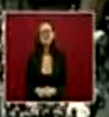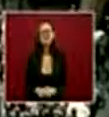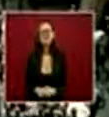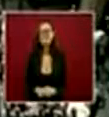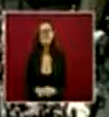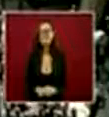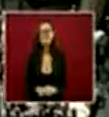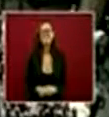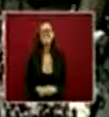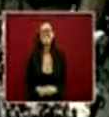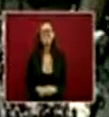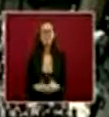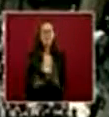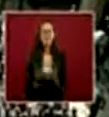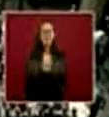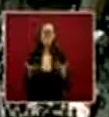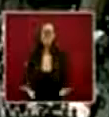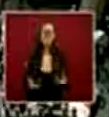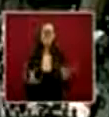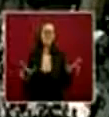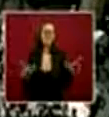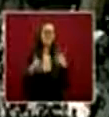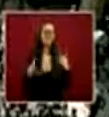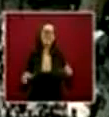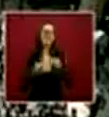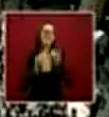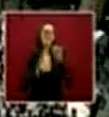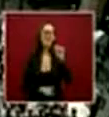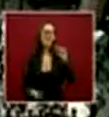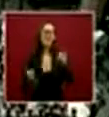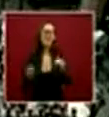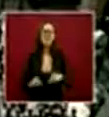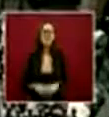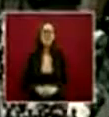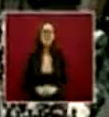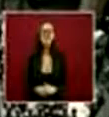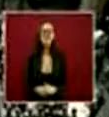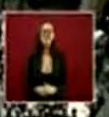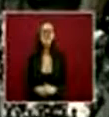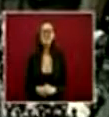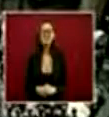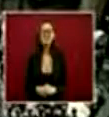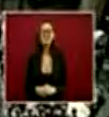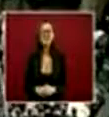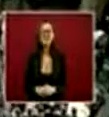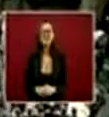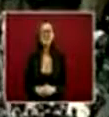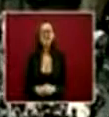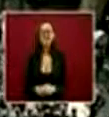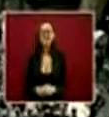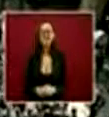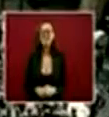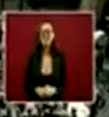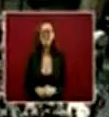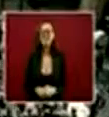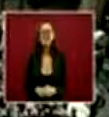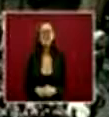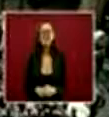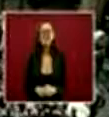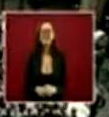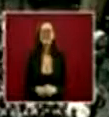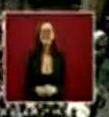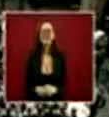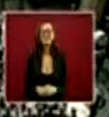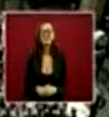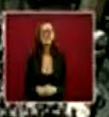este momento se aprovecha bien en el sentido en que genera los mejores empleos que tiene México, los mejor pagados, pero no resuelve el problema de